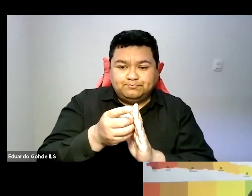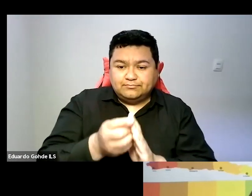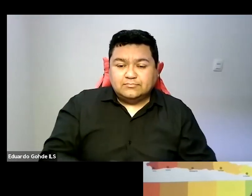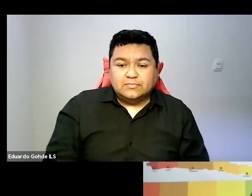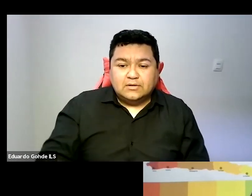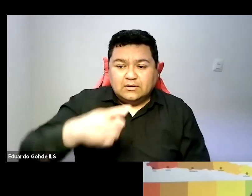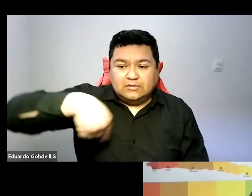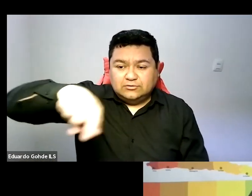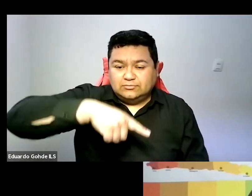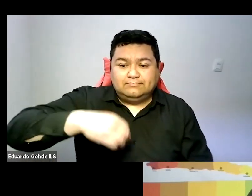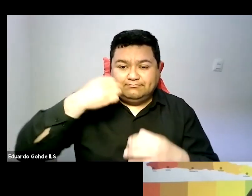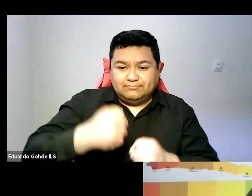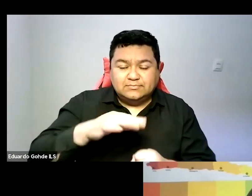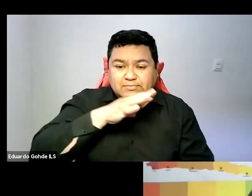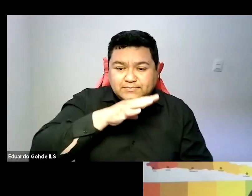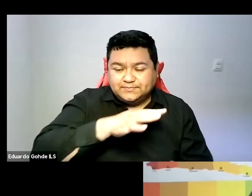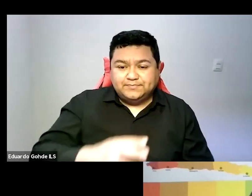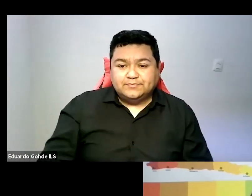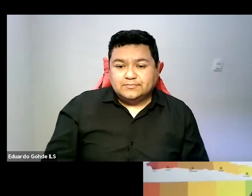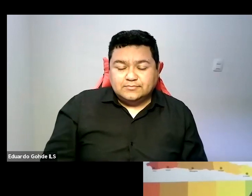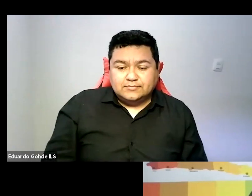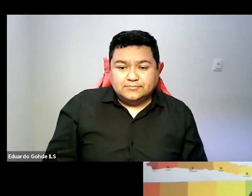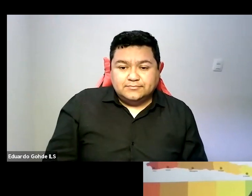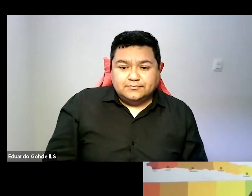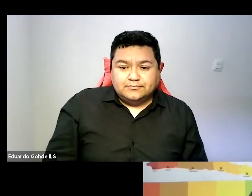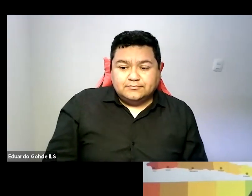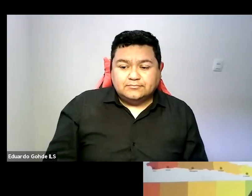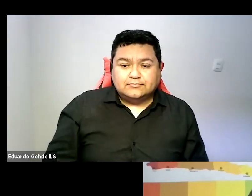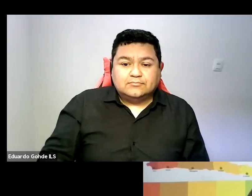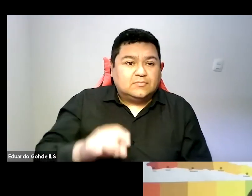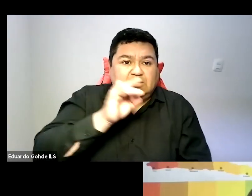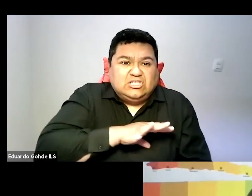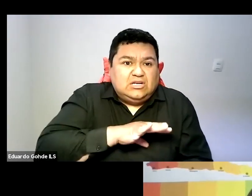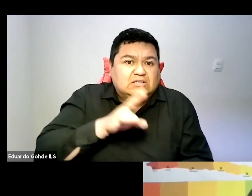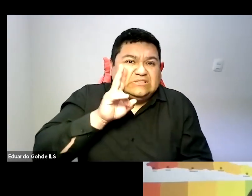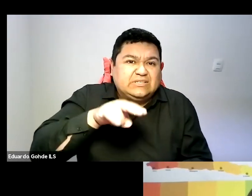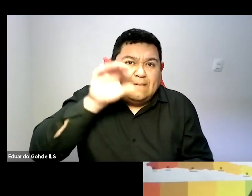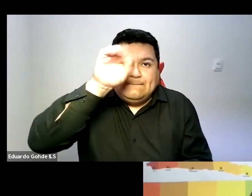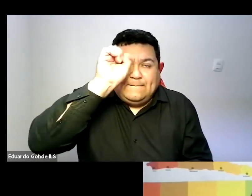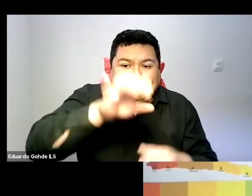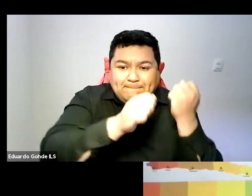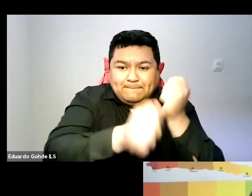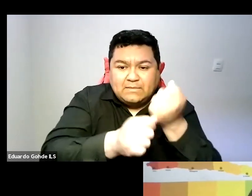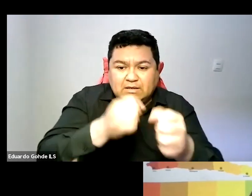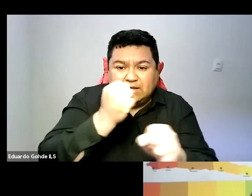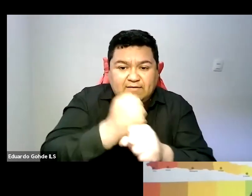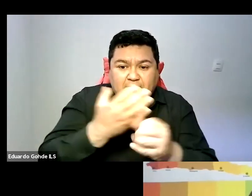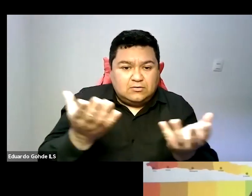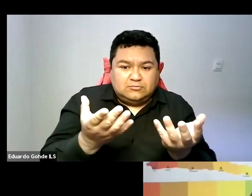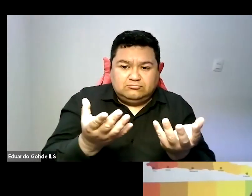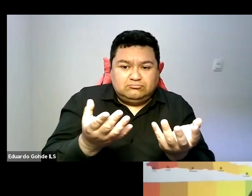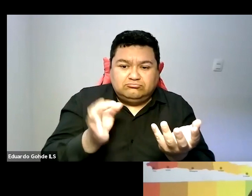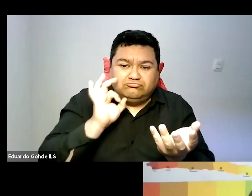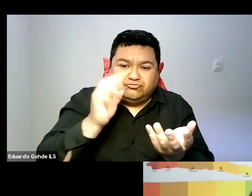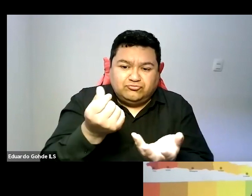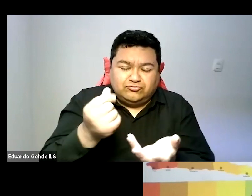claramente. Uno se puede imaginar un Chile sin minería, no. No, porque es fuente de gran parte de su riqueza. Lo